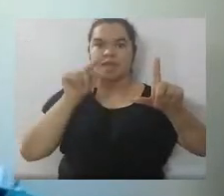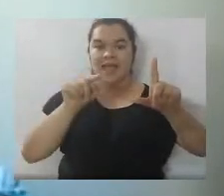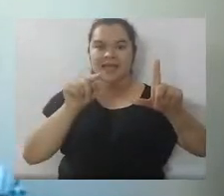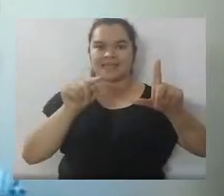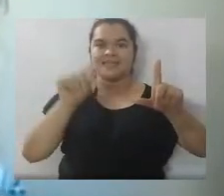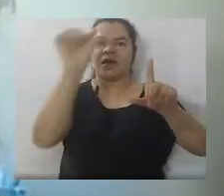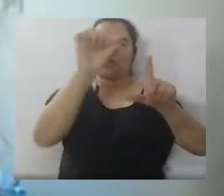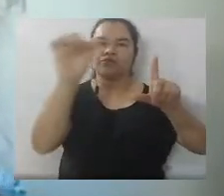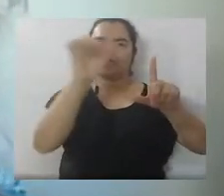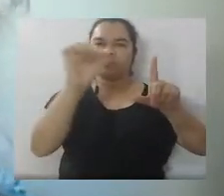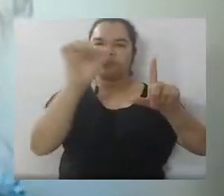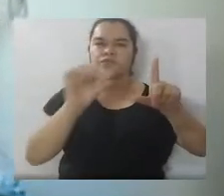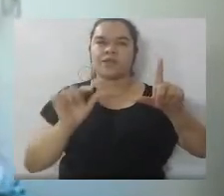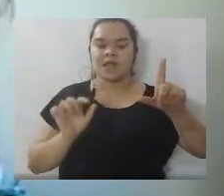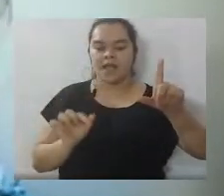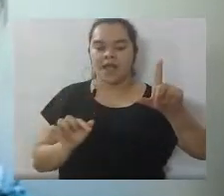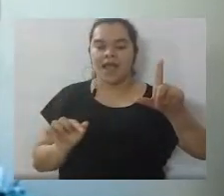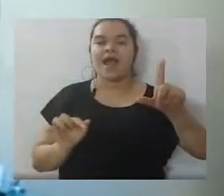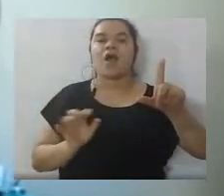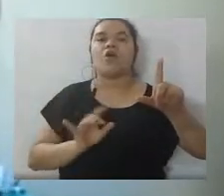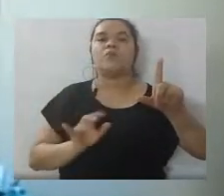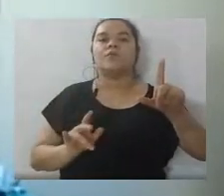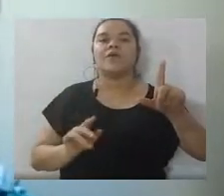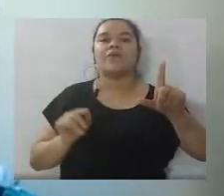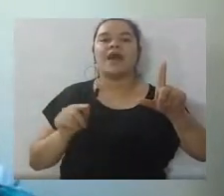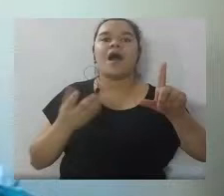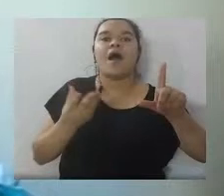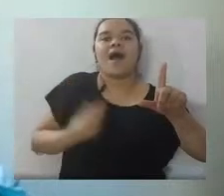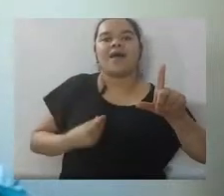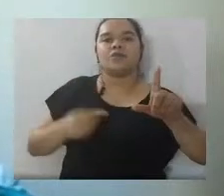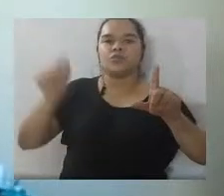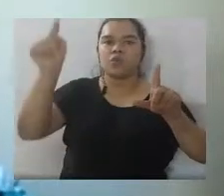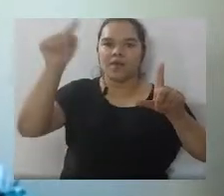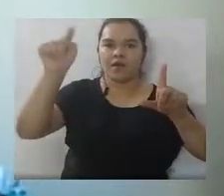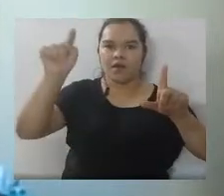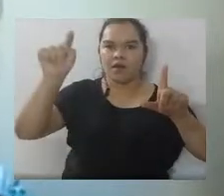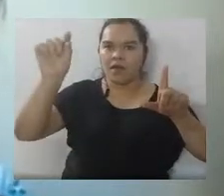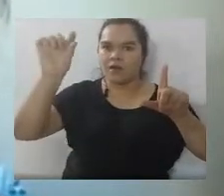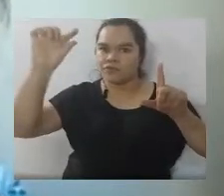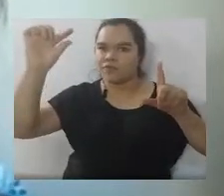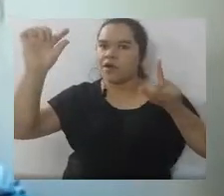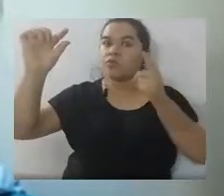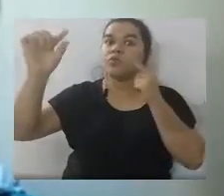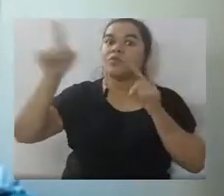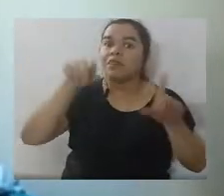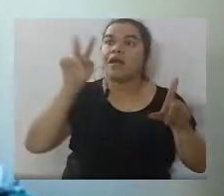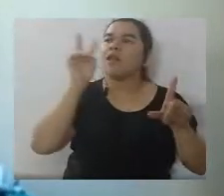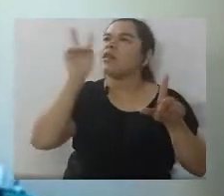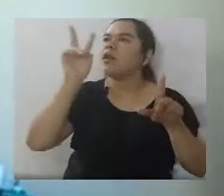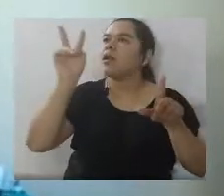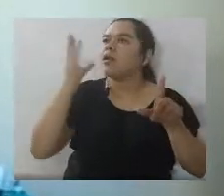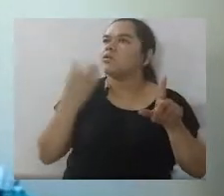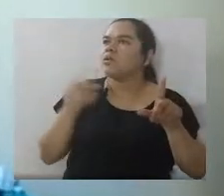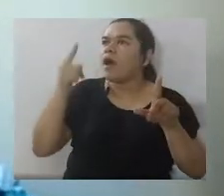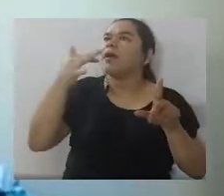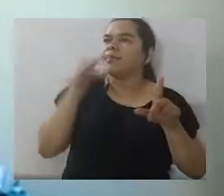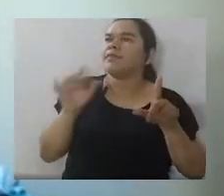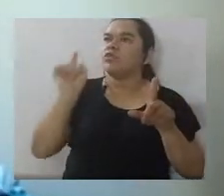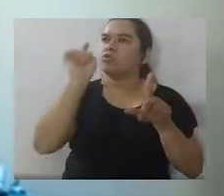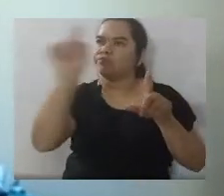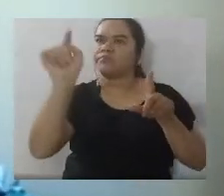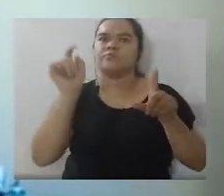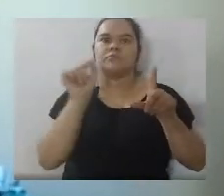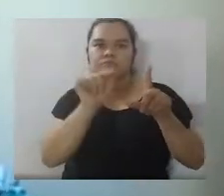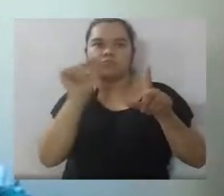tutoriales para indicar no solo los documentos que deben presentar, sino cómo hacerlo a través de